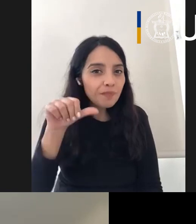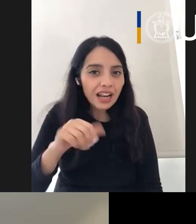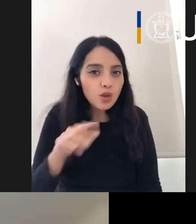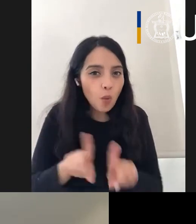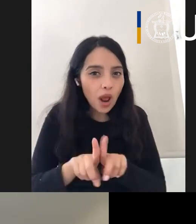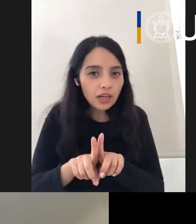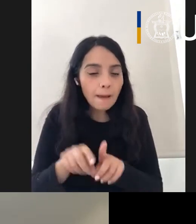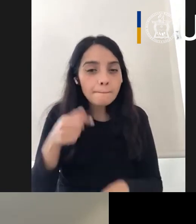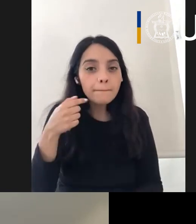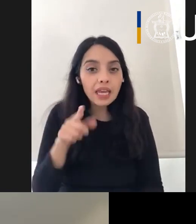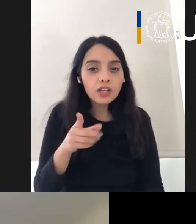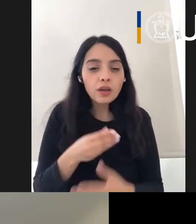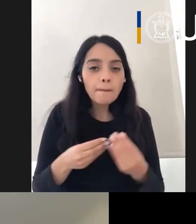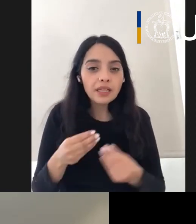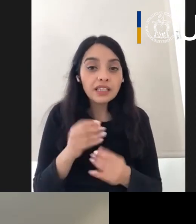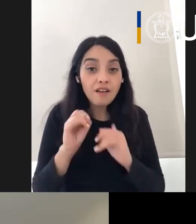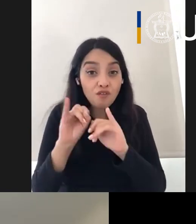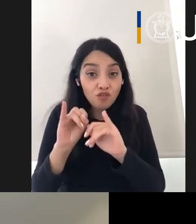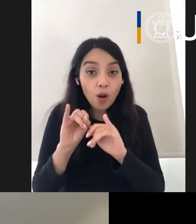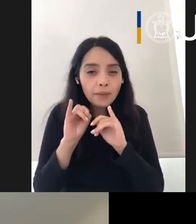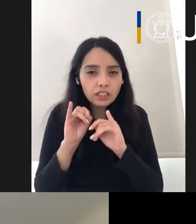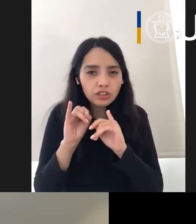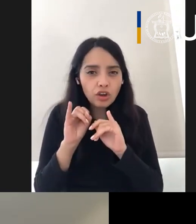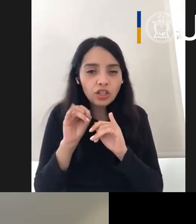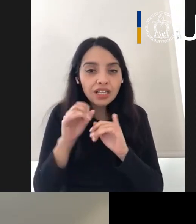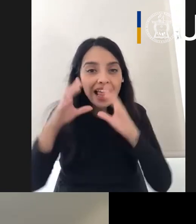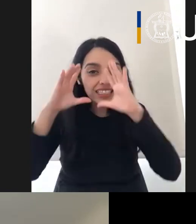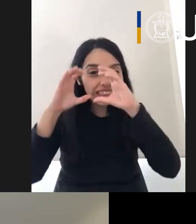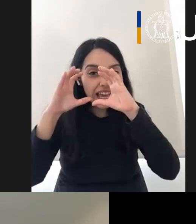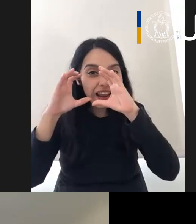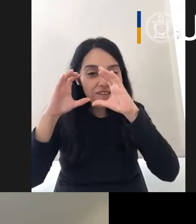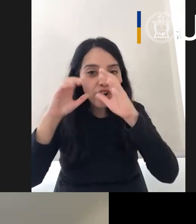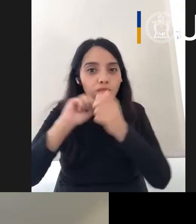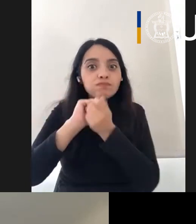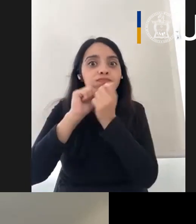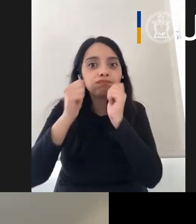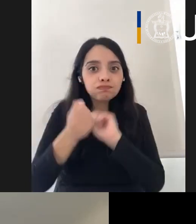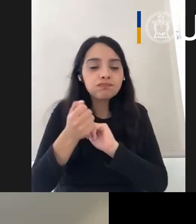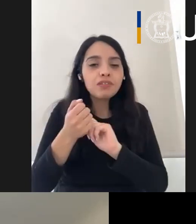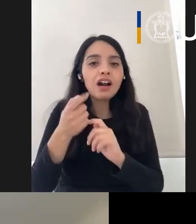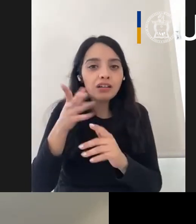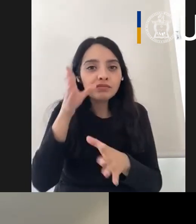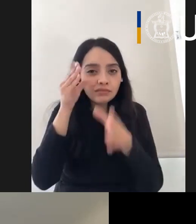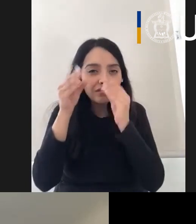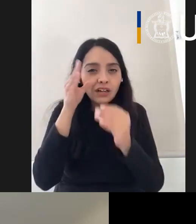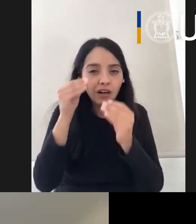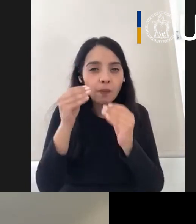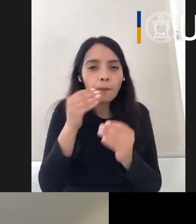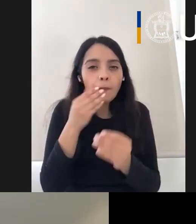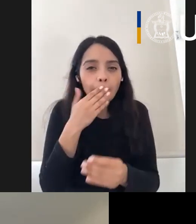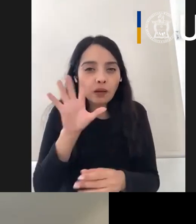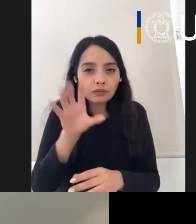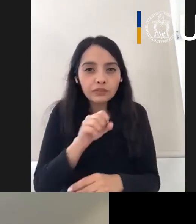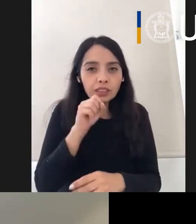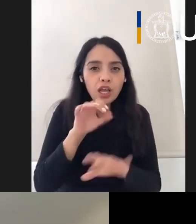esa poca información que hay, el cerebro logra obtener mejores resultados, logra discriminar mejor